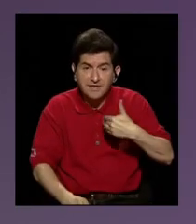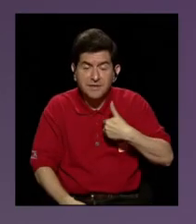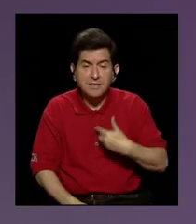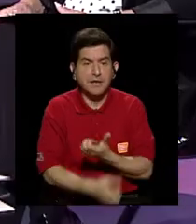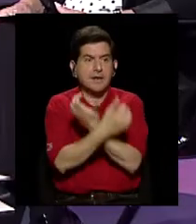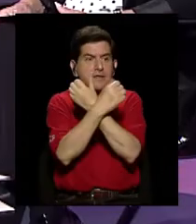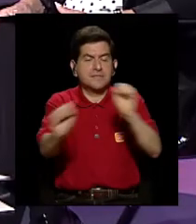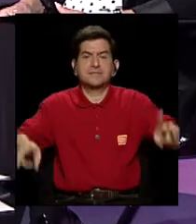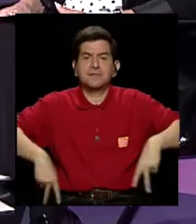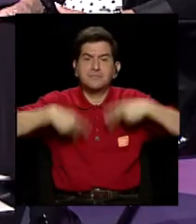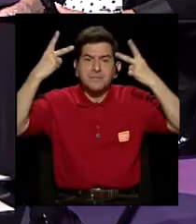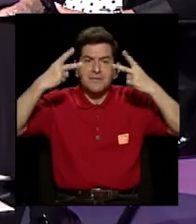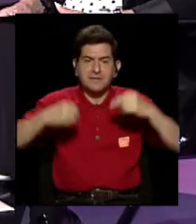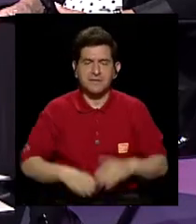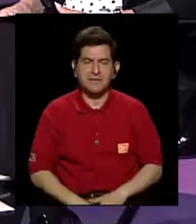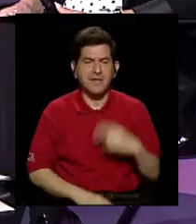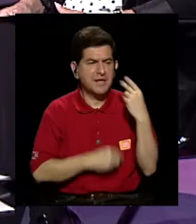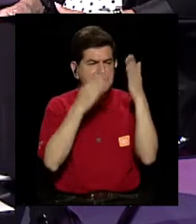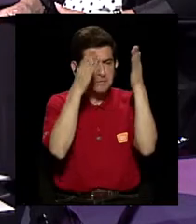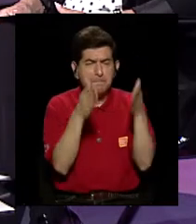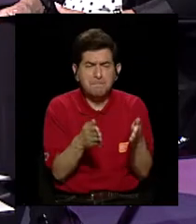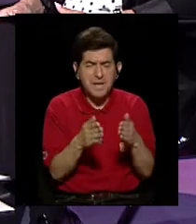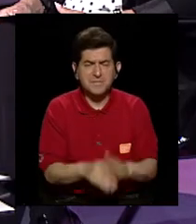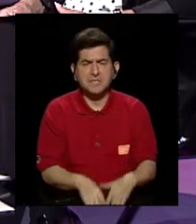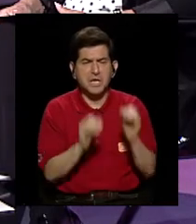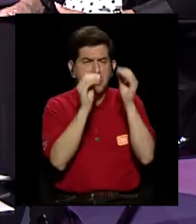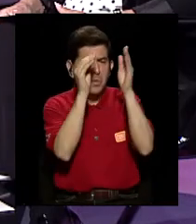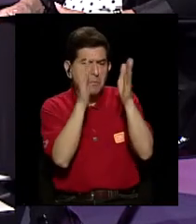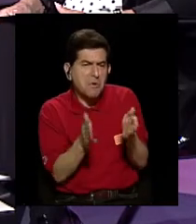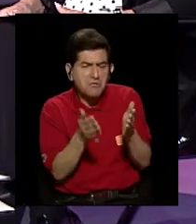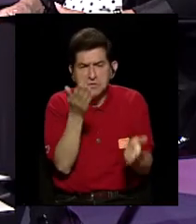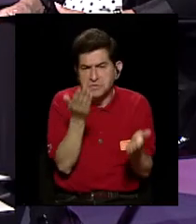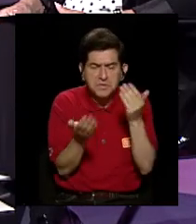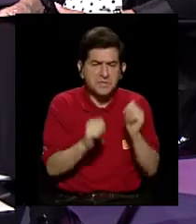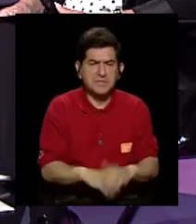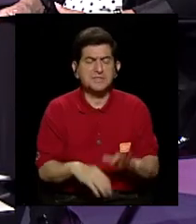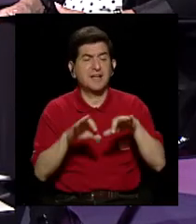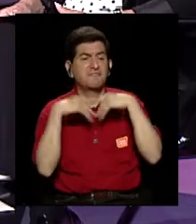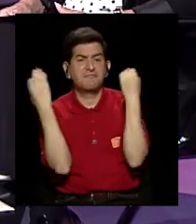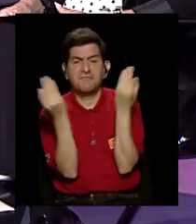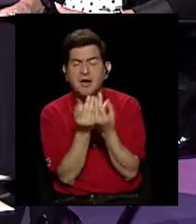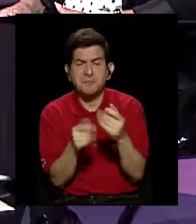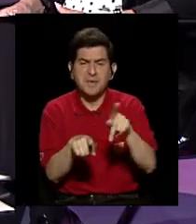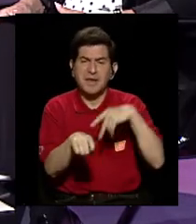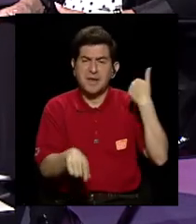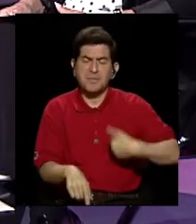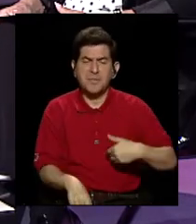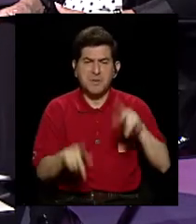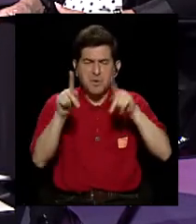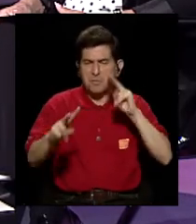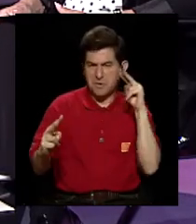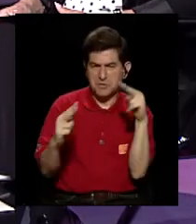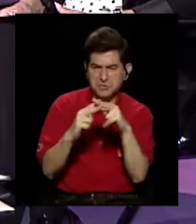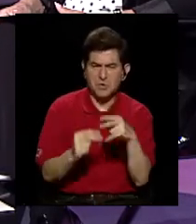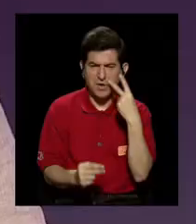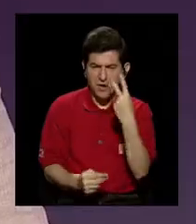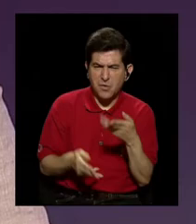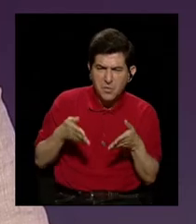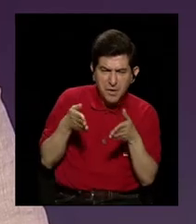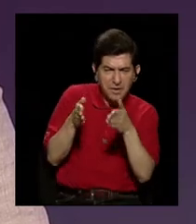salvado vidas. Un vecino, profesores, familia, primos, conocidos o alguien que ha visto en la